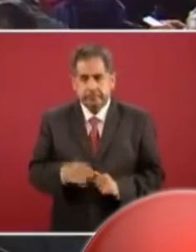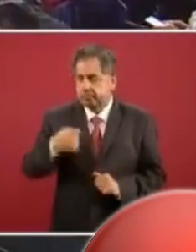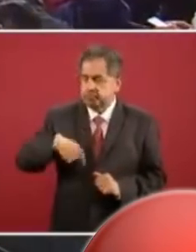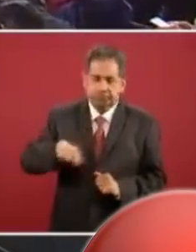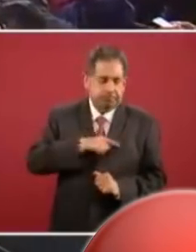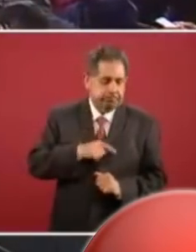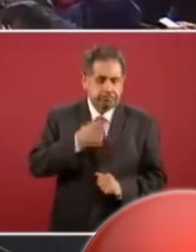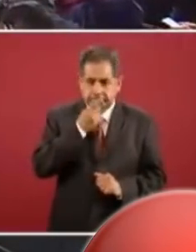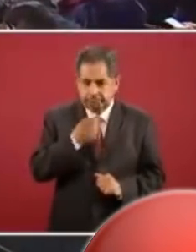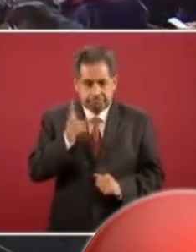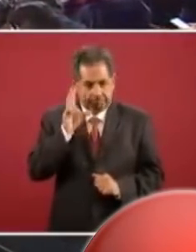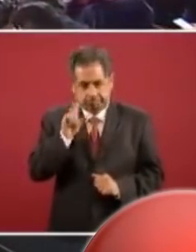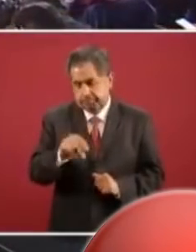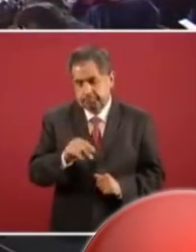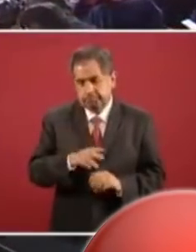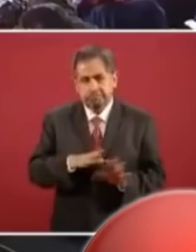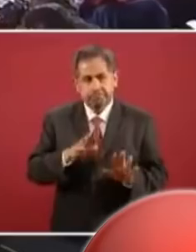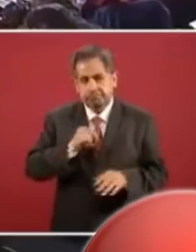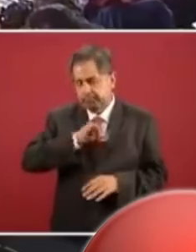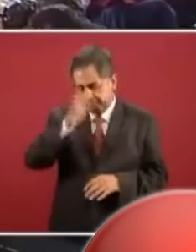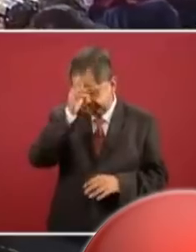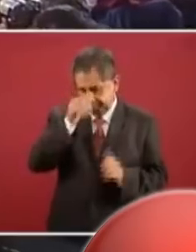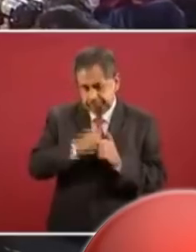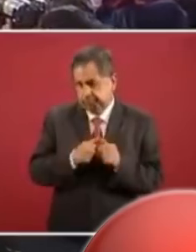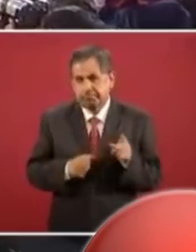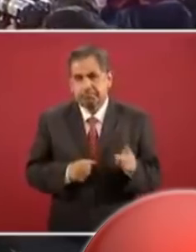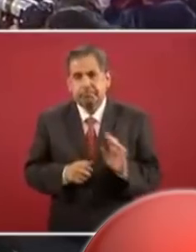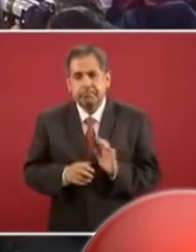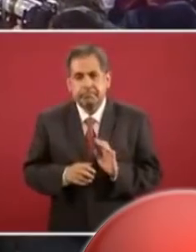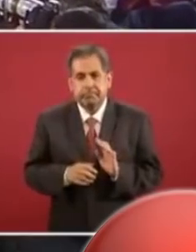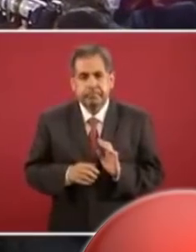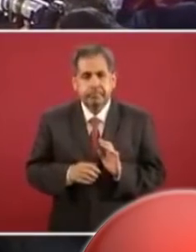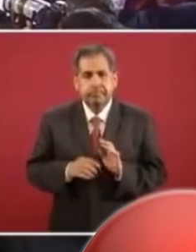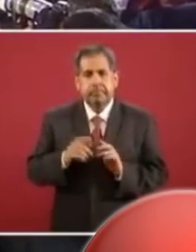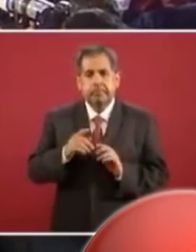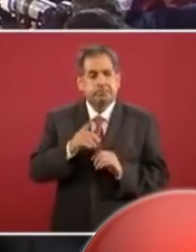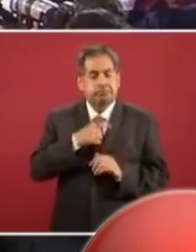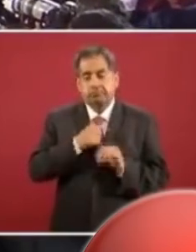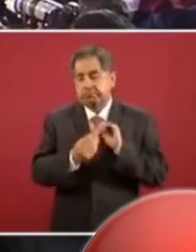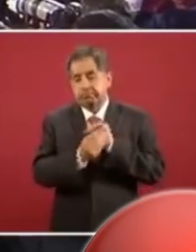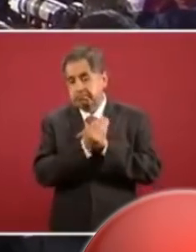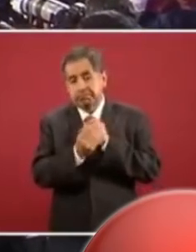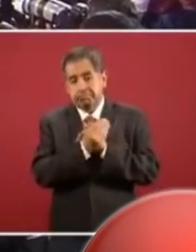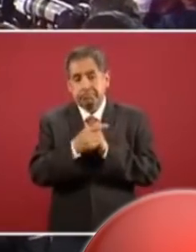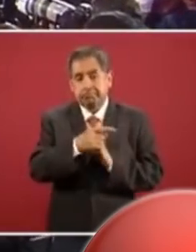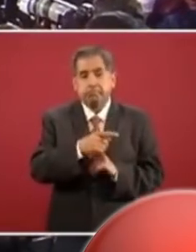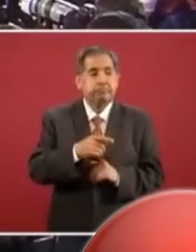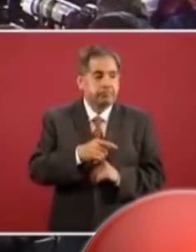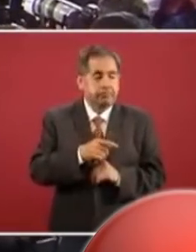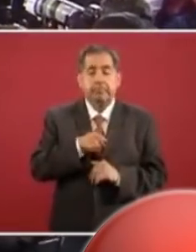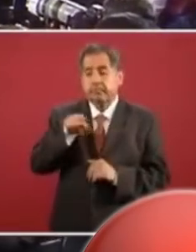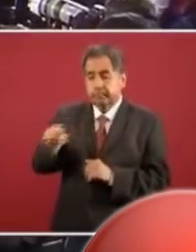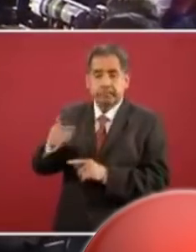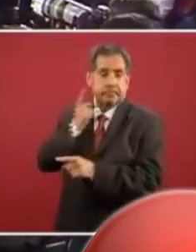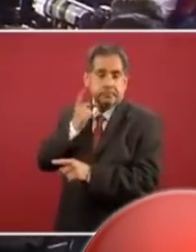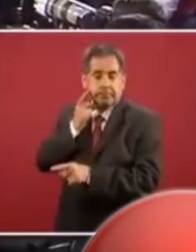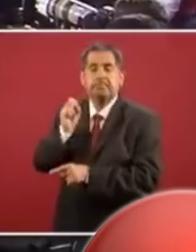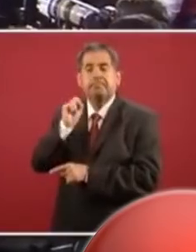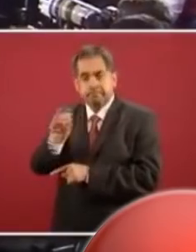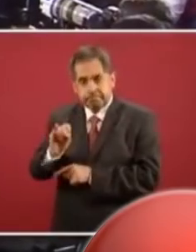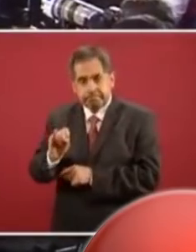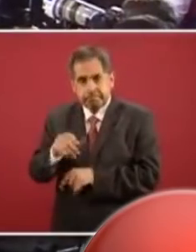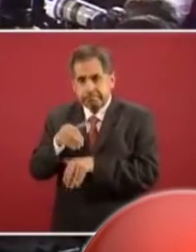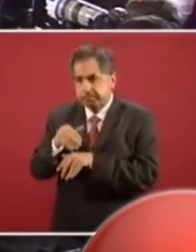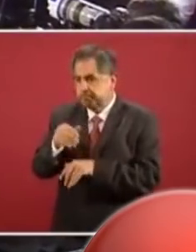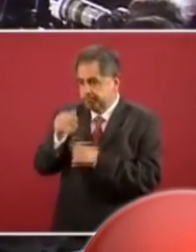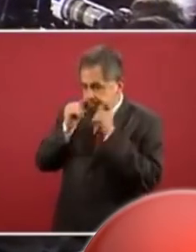Nosotros manifestamos nuestra inconformidad y nos fuimos escuchados en la Cámara de Diputados para que le quitaran